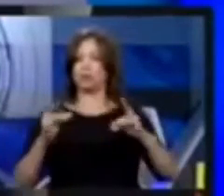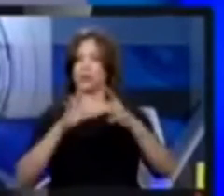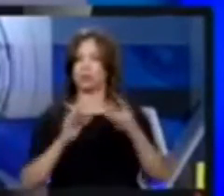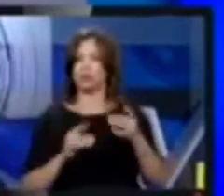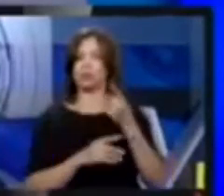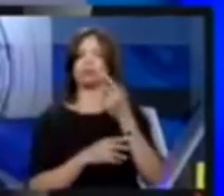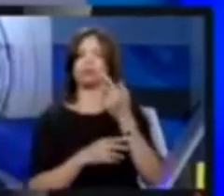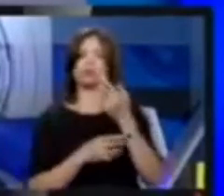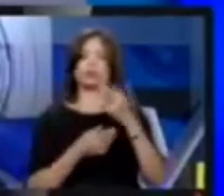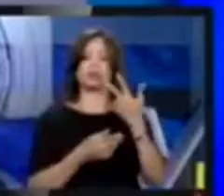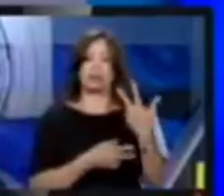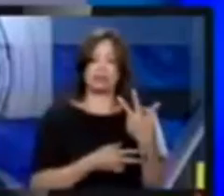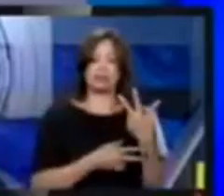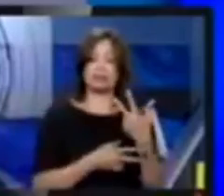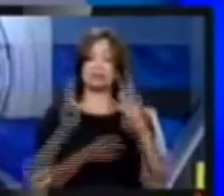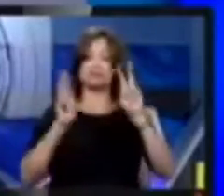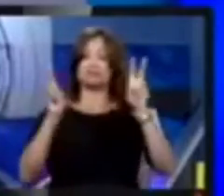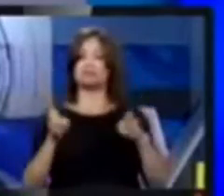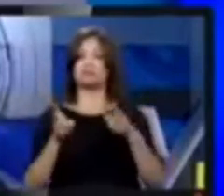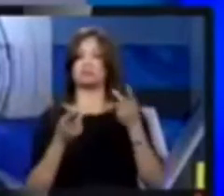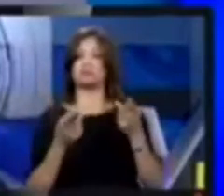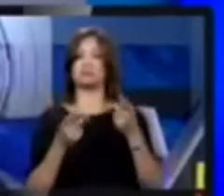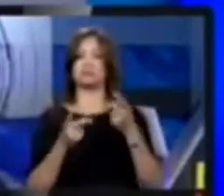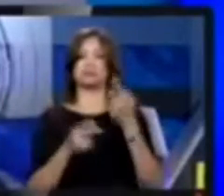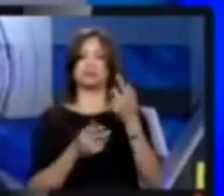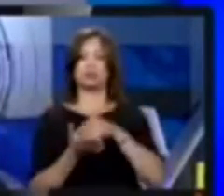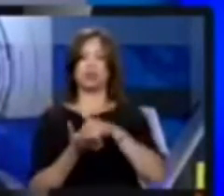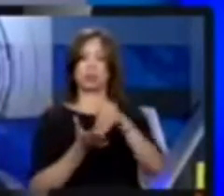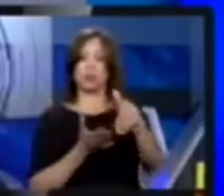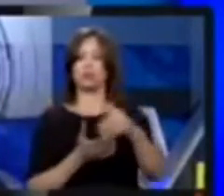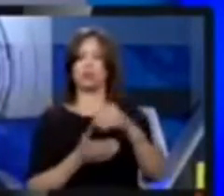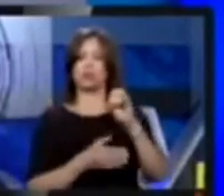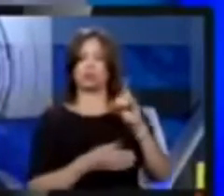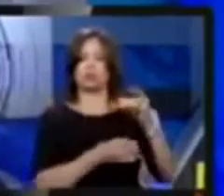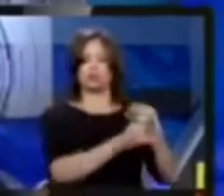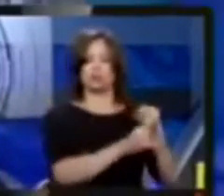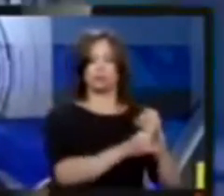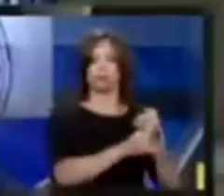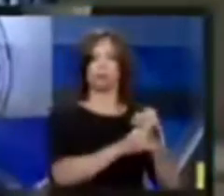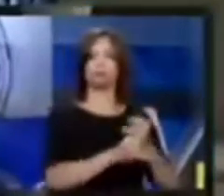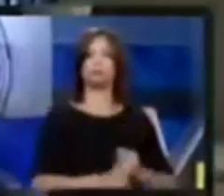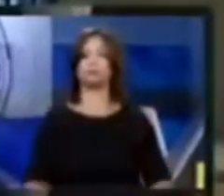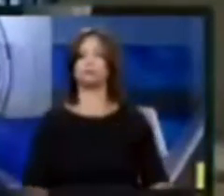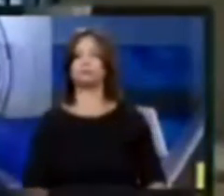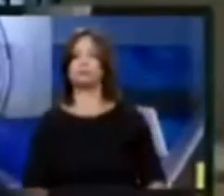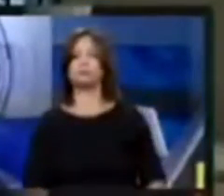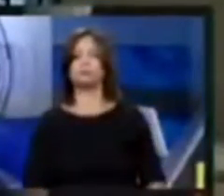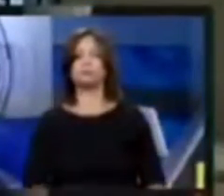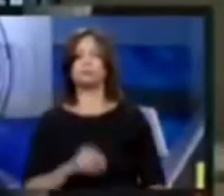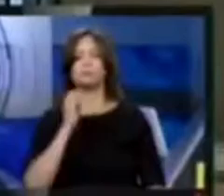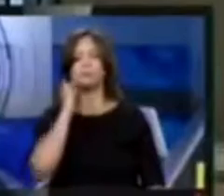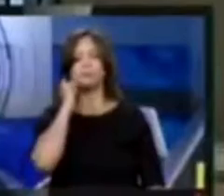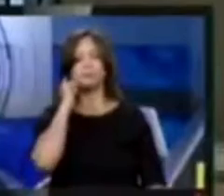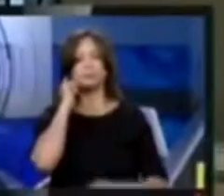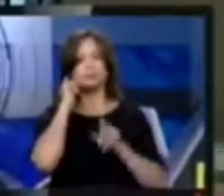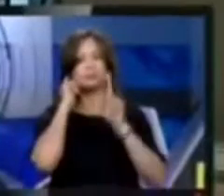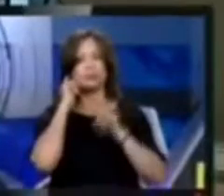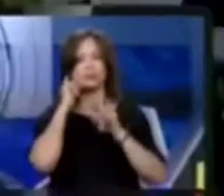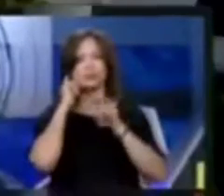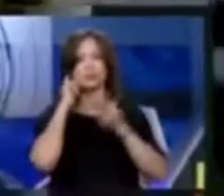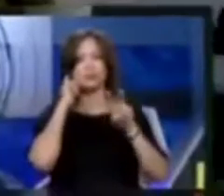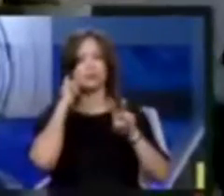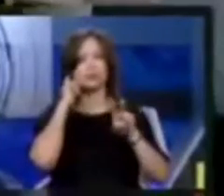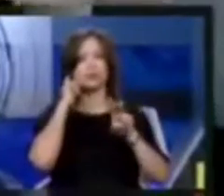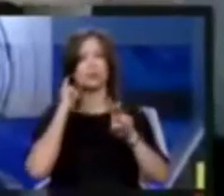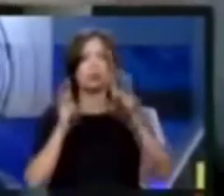historia de una serie de 3 reportajes titulados Tras los millones de Odebrecht. Aprobado con 122 votos a